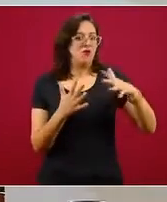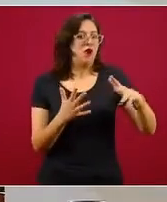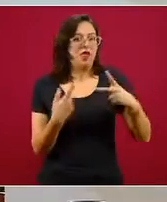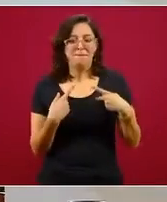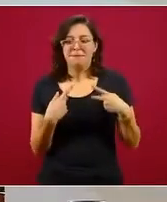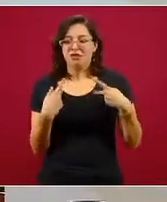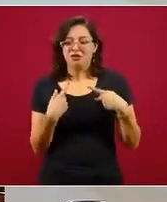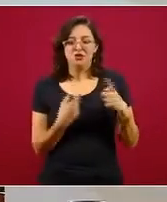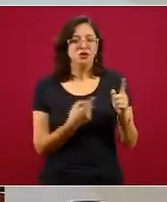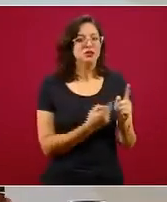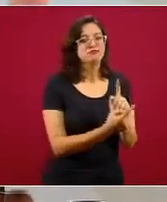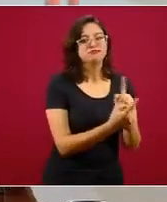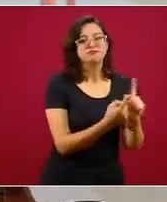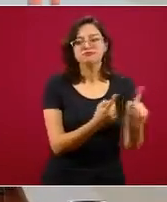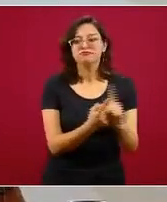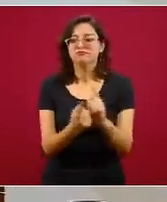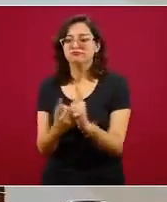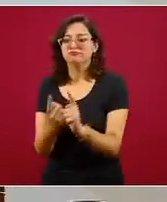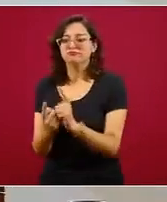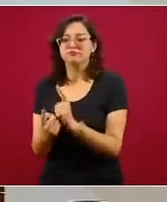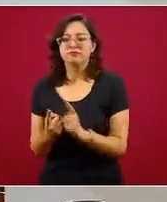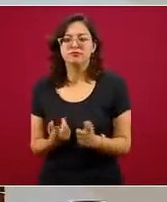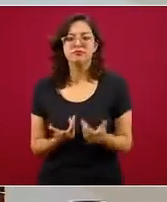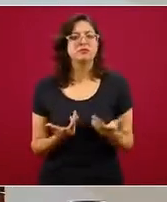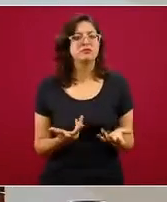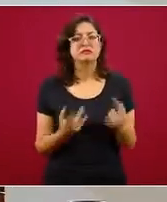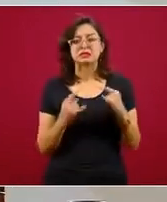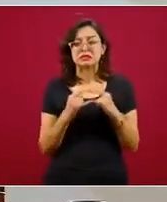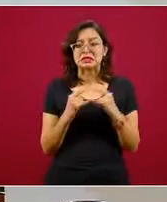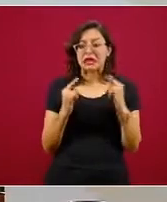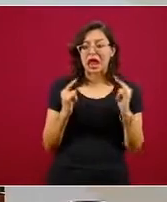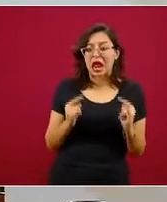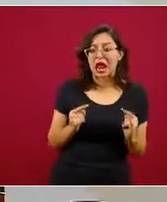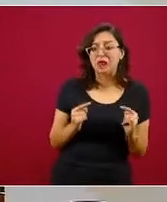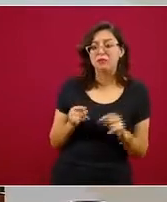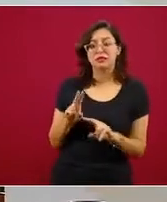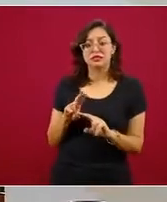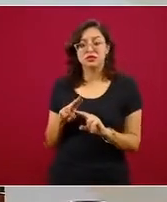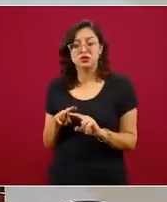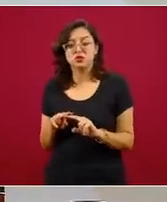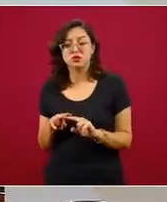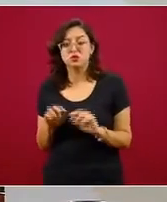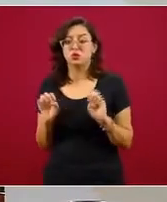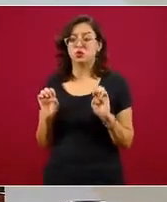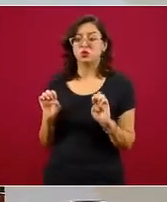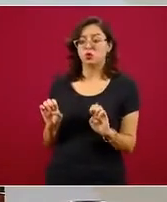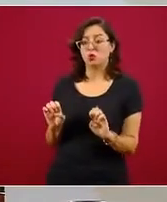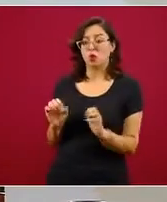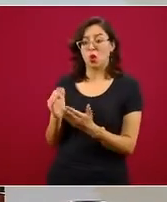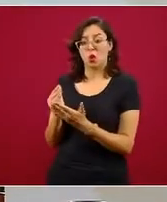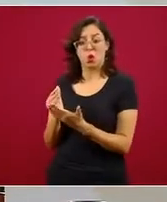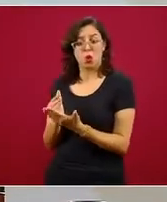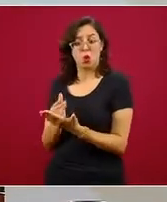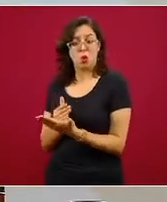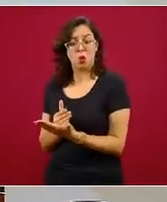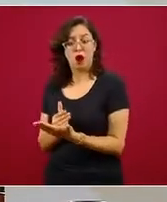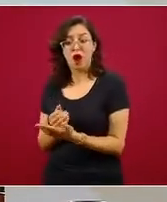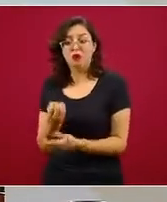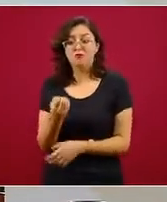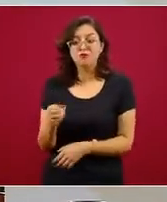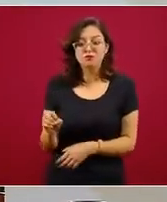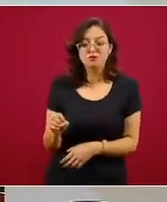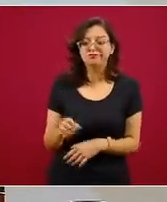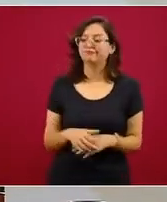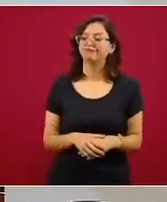eficiente. Que si no hay una carpa, que si no hay un sillón, que si no hay todo lo que relata la norma, ¿afecta la calidad de la